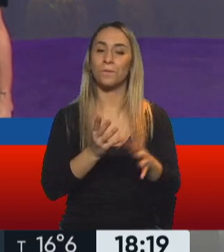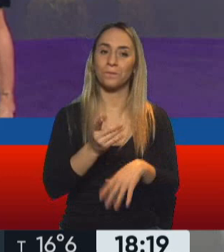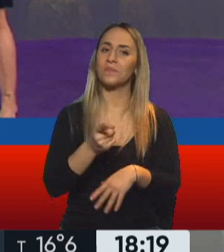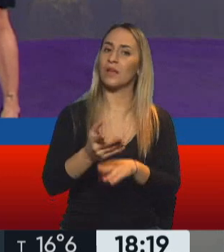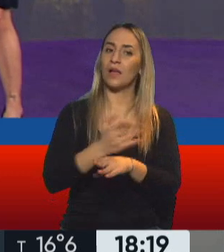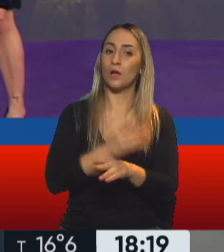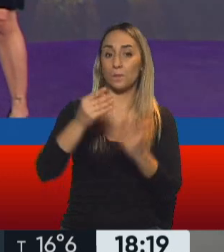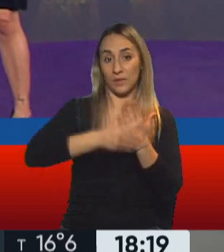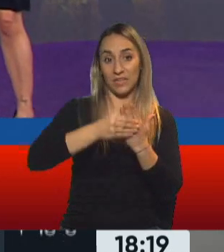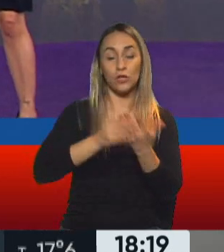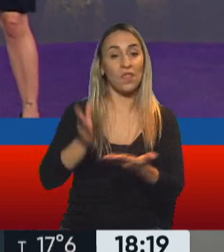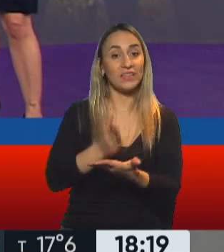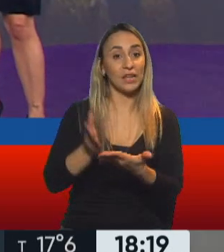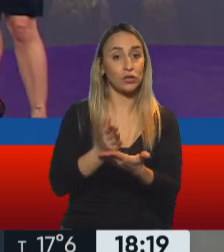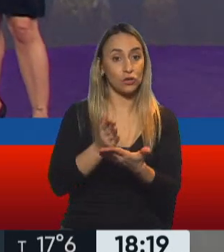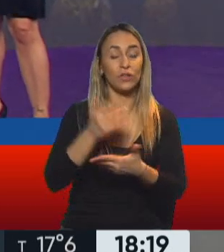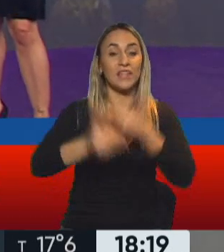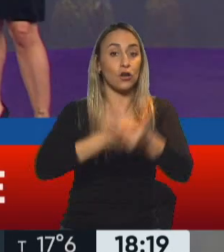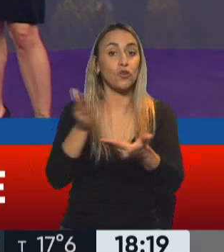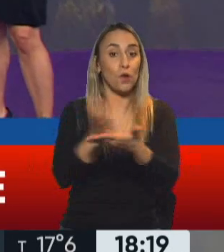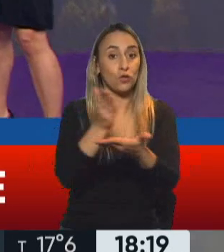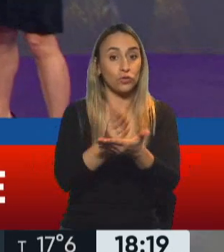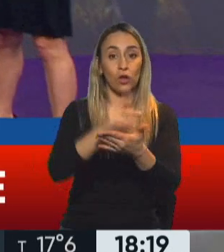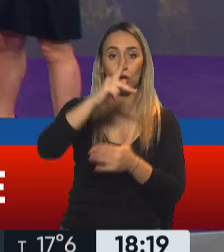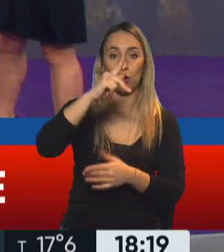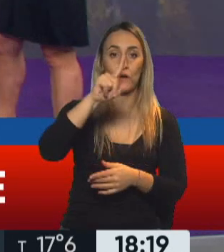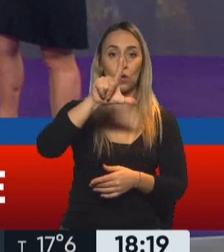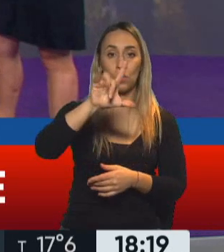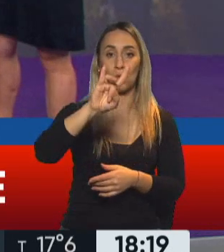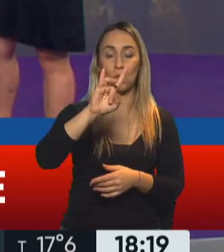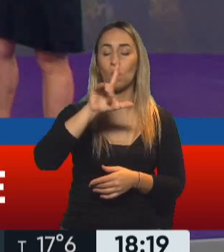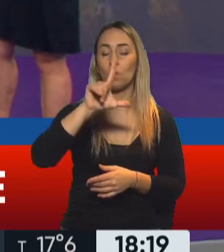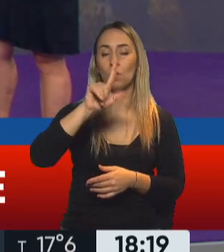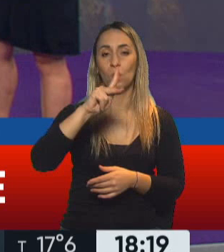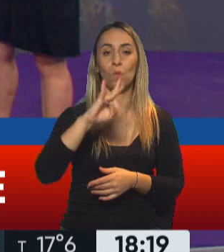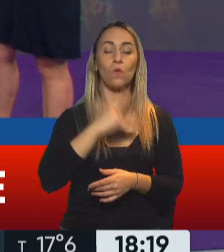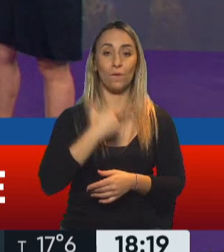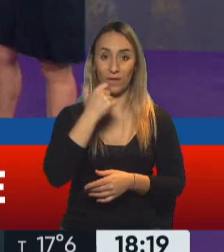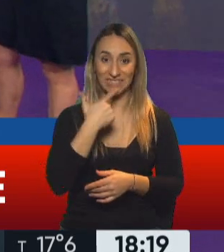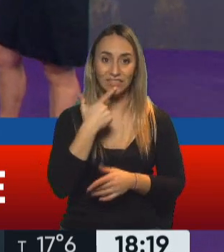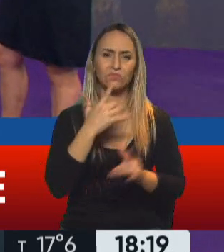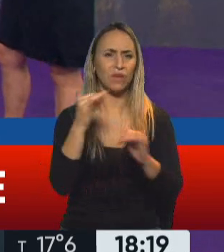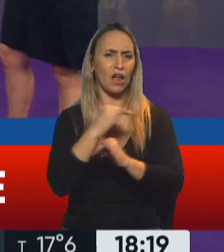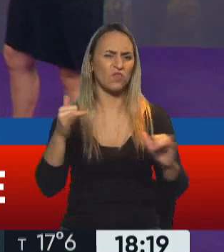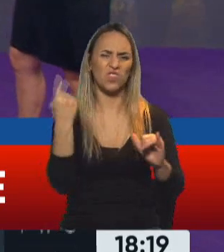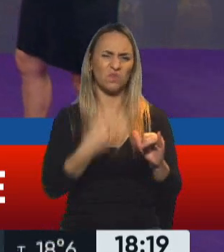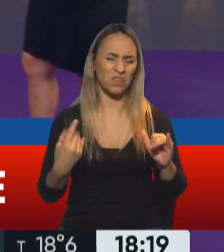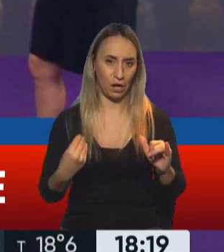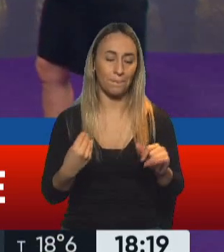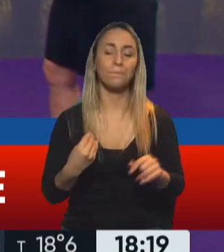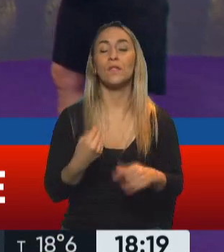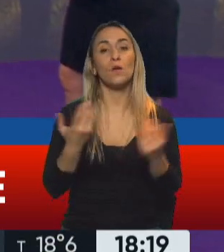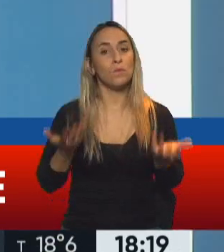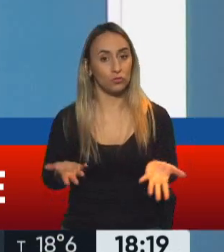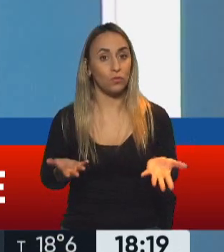anticipaba el ministro de Desarrollo Productivo, Matías Culfas, y si querés comenzamos ahora a desmenuzar un poco qué es lo que se anunció hoy. Por supuesto que estamos